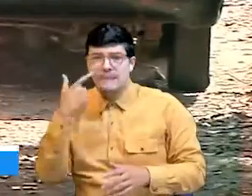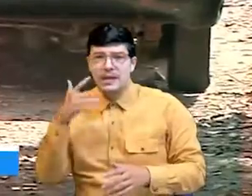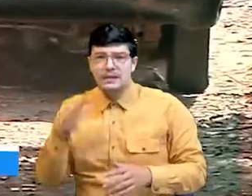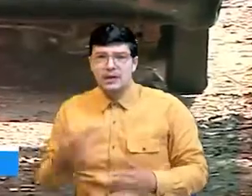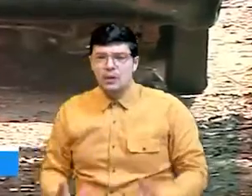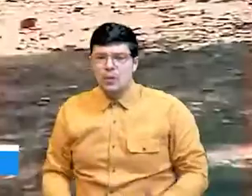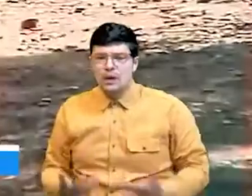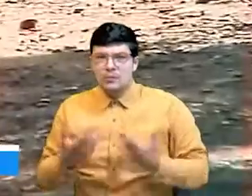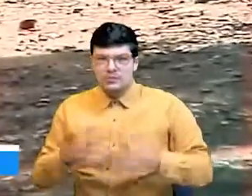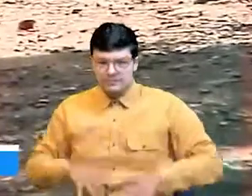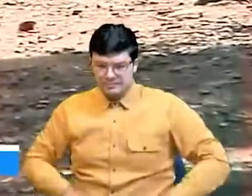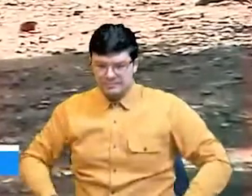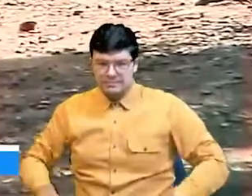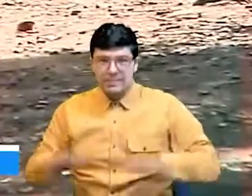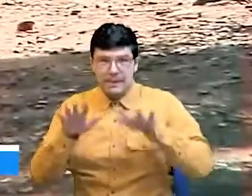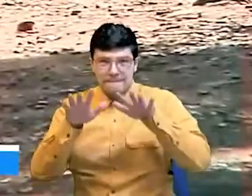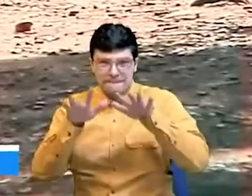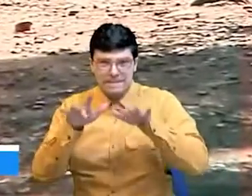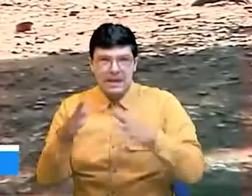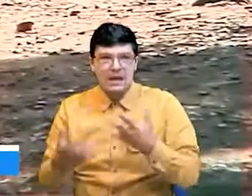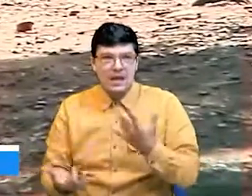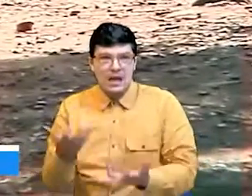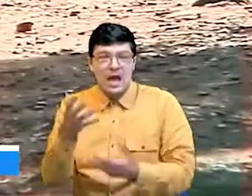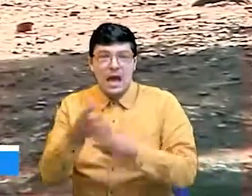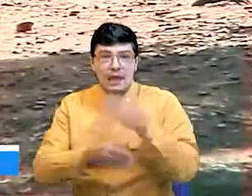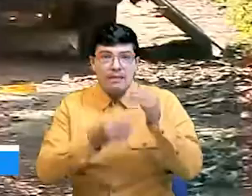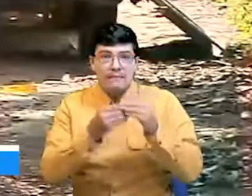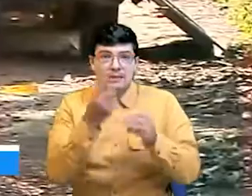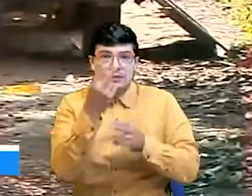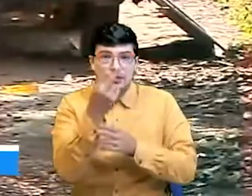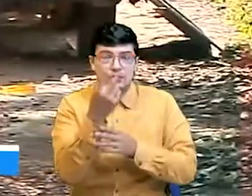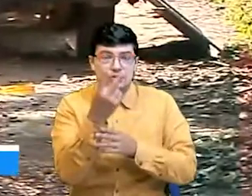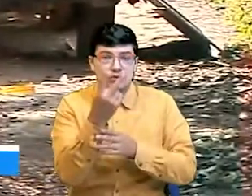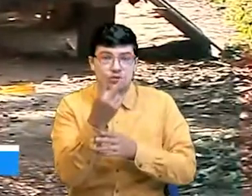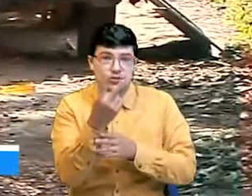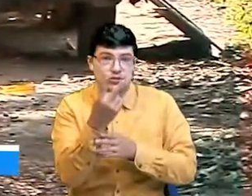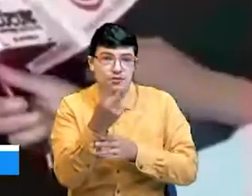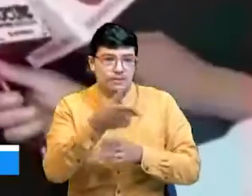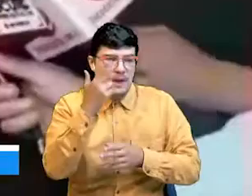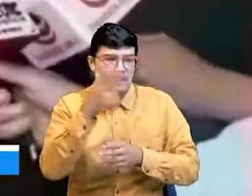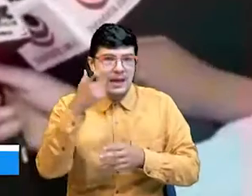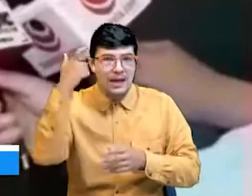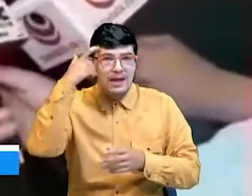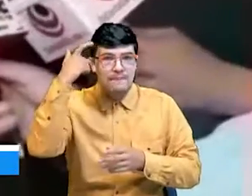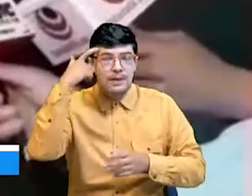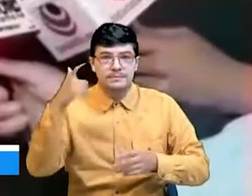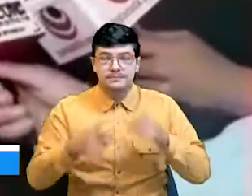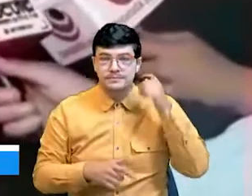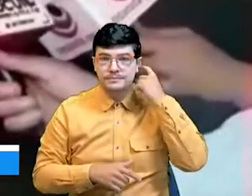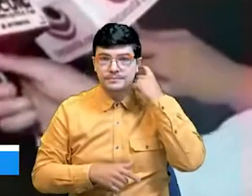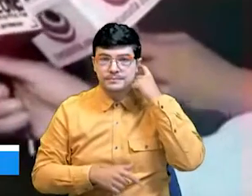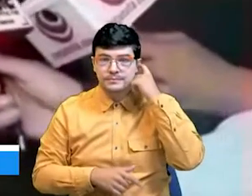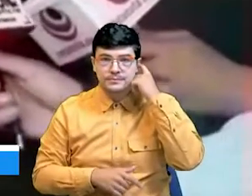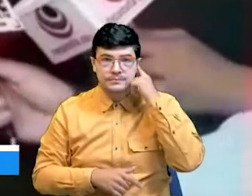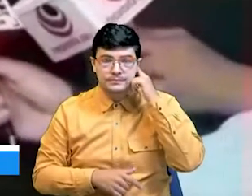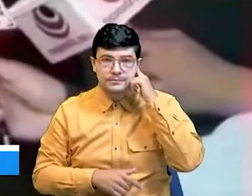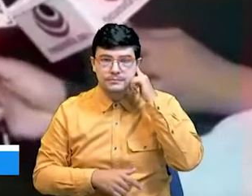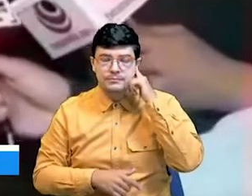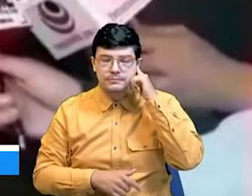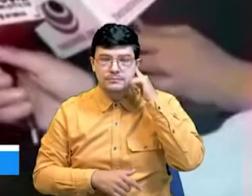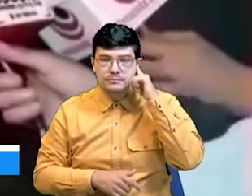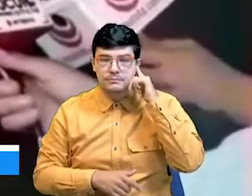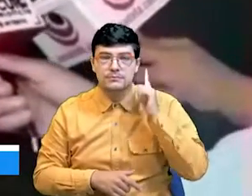parte inferior de su cuerpo, además de dos impactos de bala en su parte superior. Ciudadano que ya